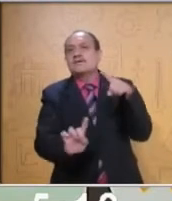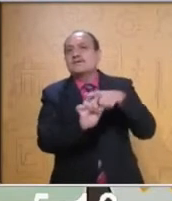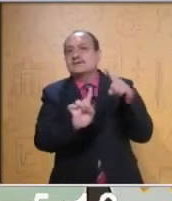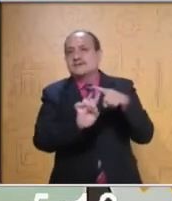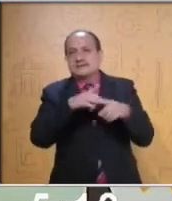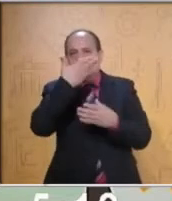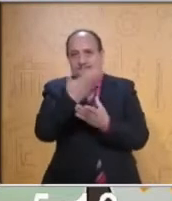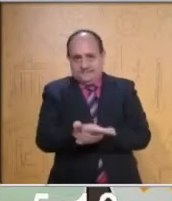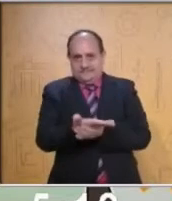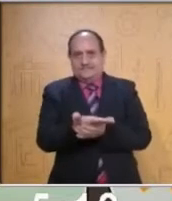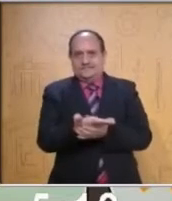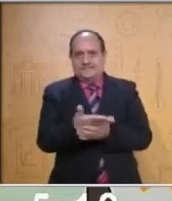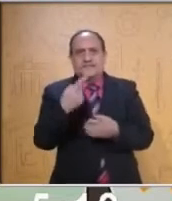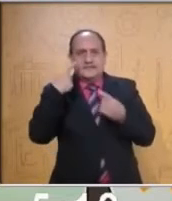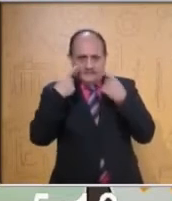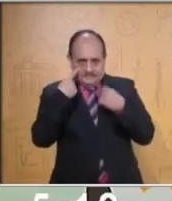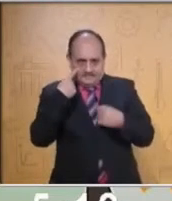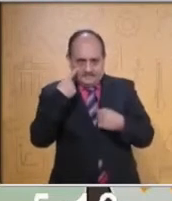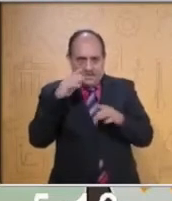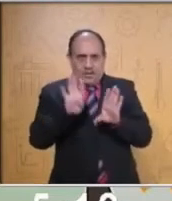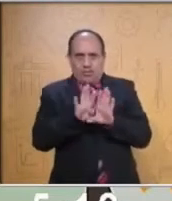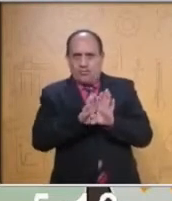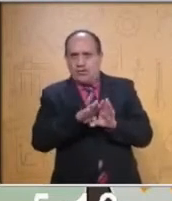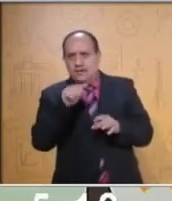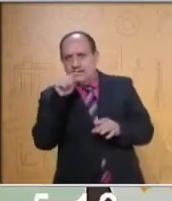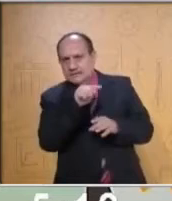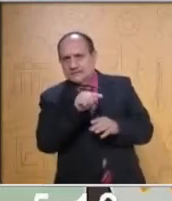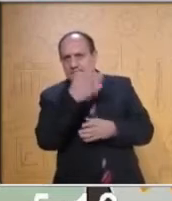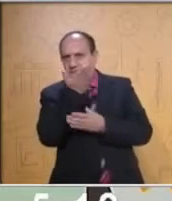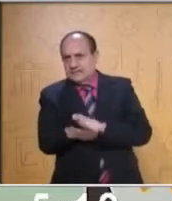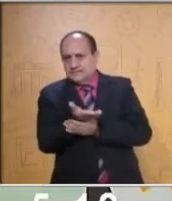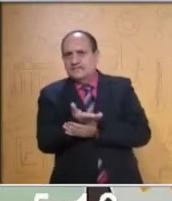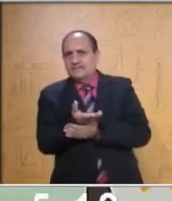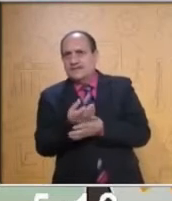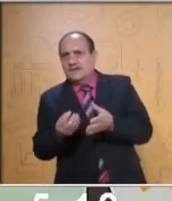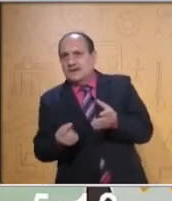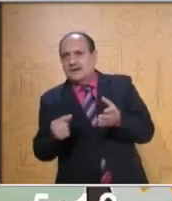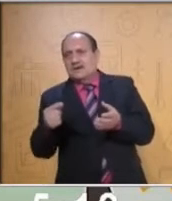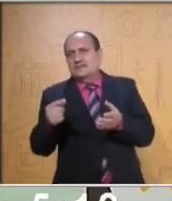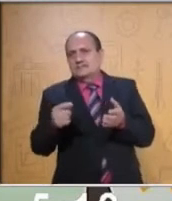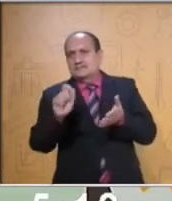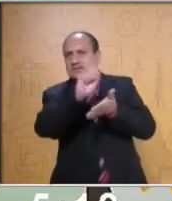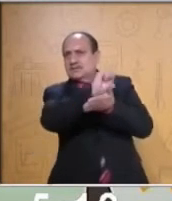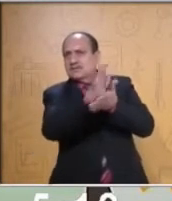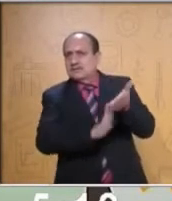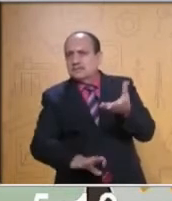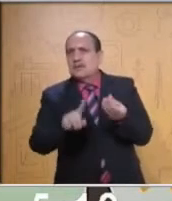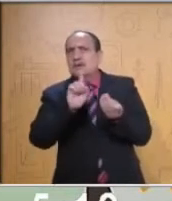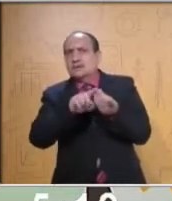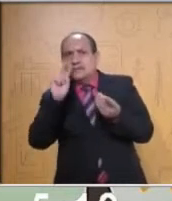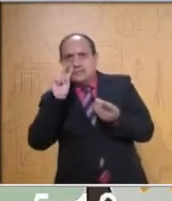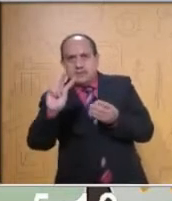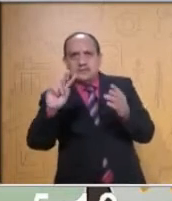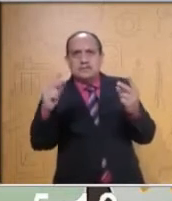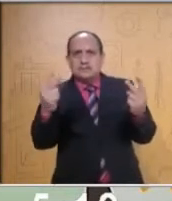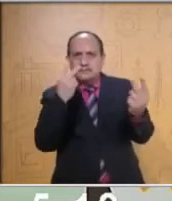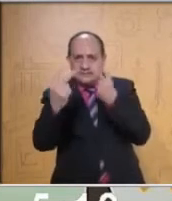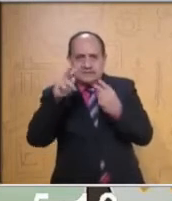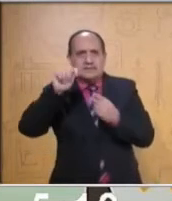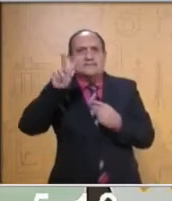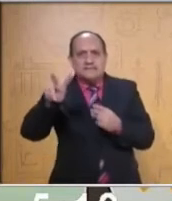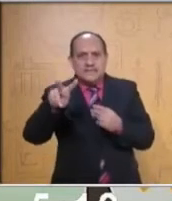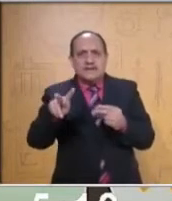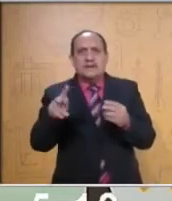están pidiendo. Y fíjense cómo ahí nos está solicitando que pongamos dónde vimos, qué fue lo que hicimos y algo muy